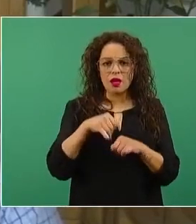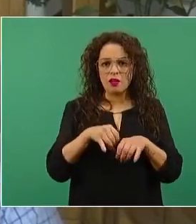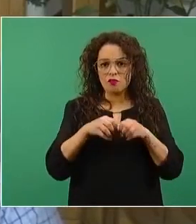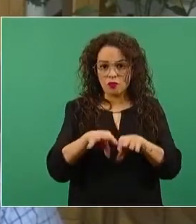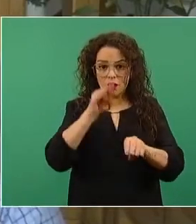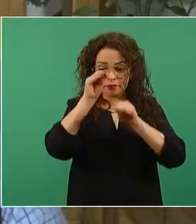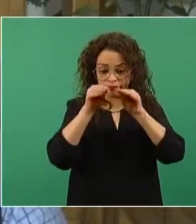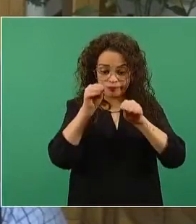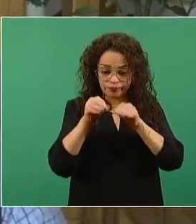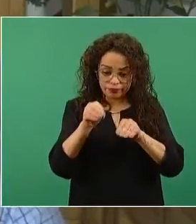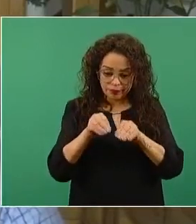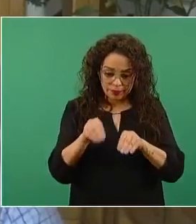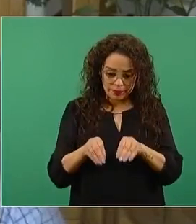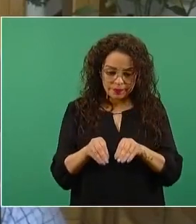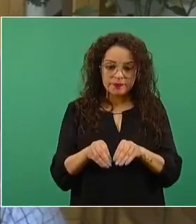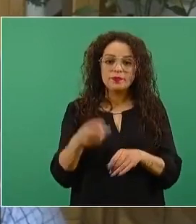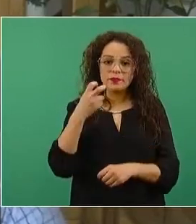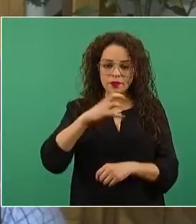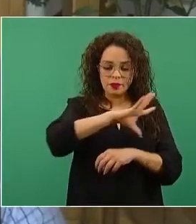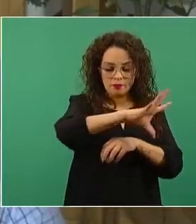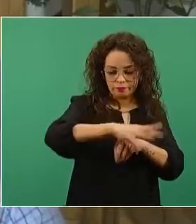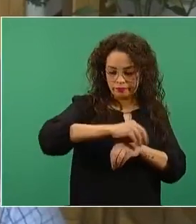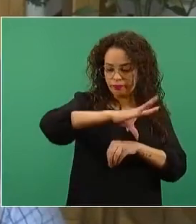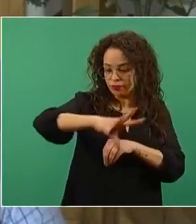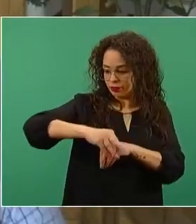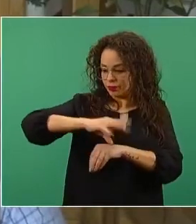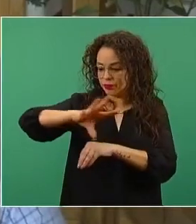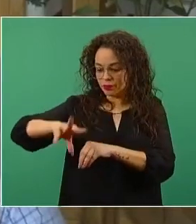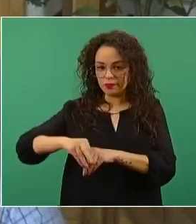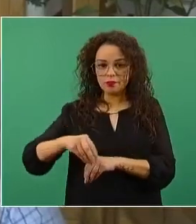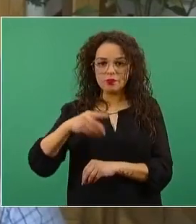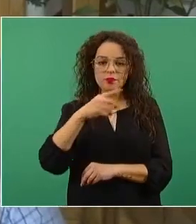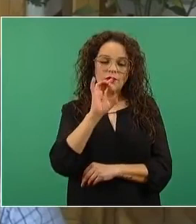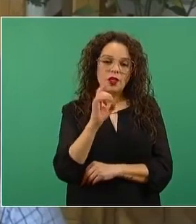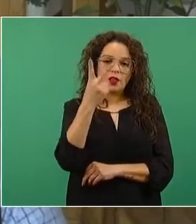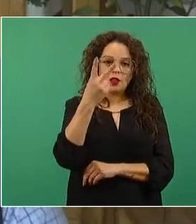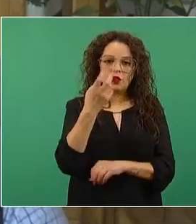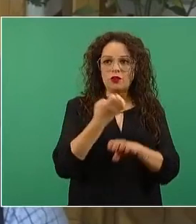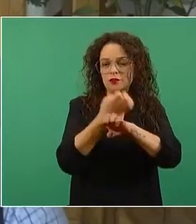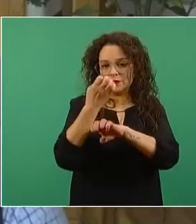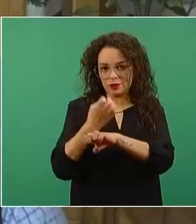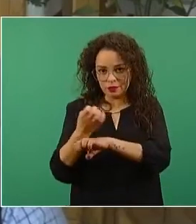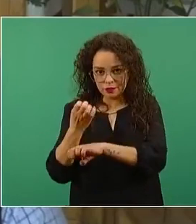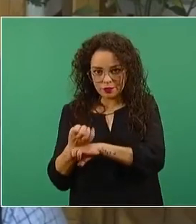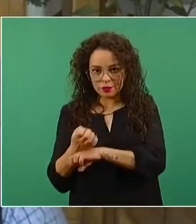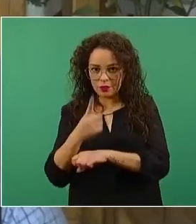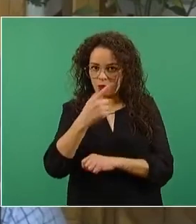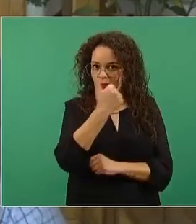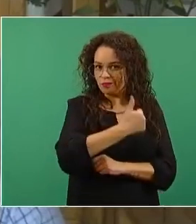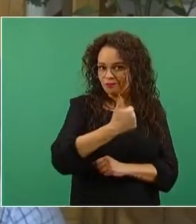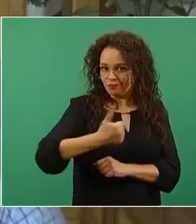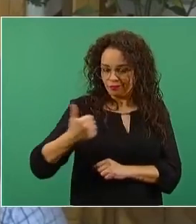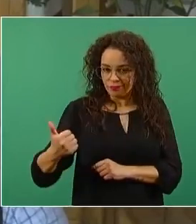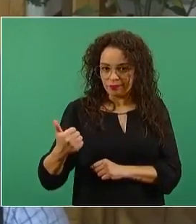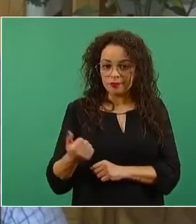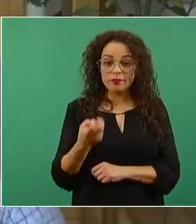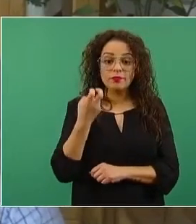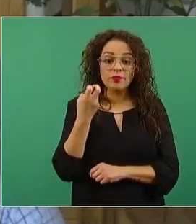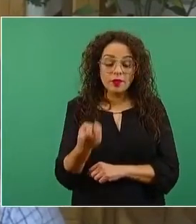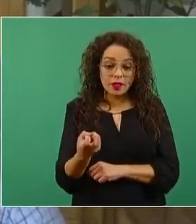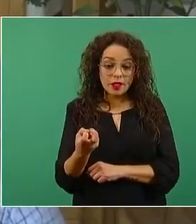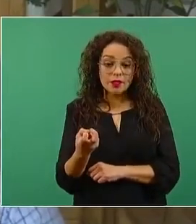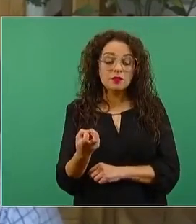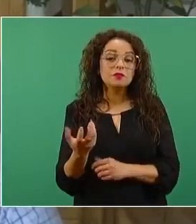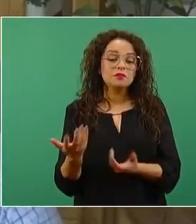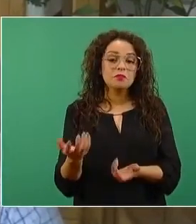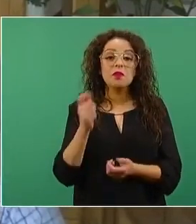este indicador, se integra para cada una, como decía, de las 32 entidades, y entonces su comportamiento, es decir, si